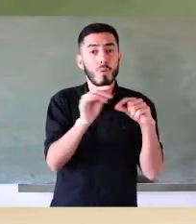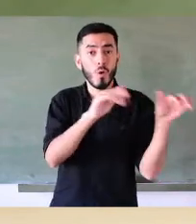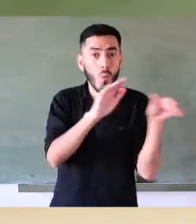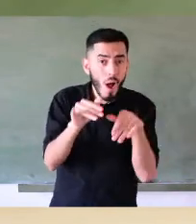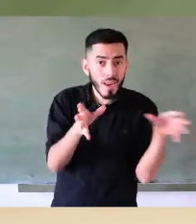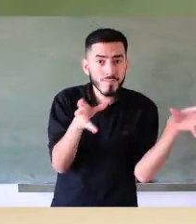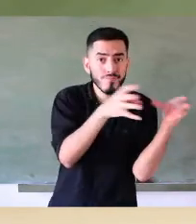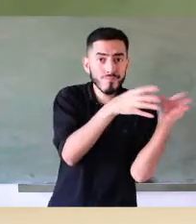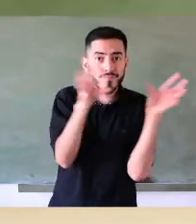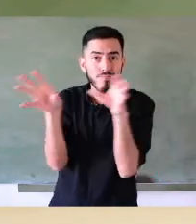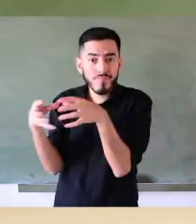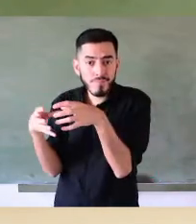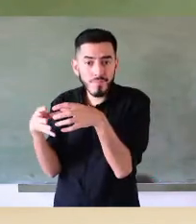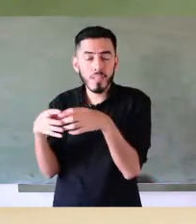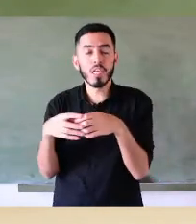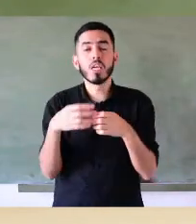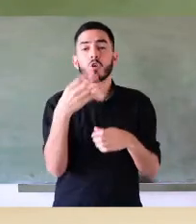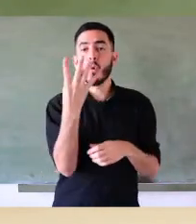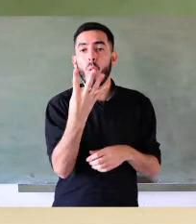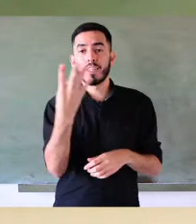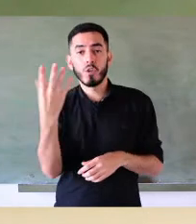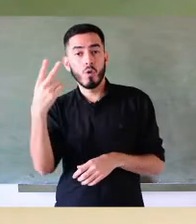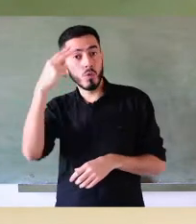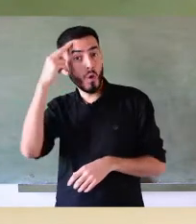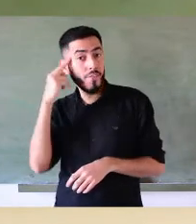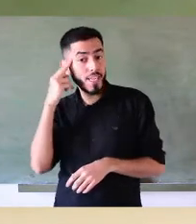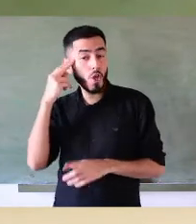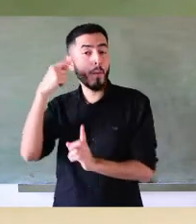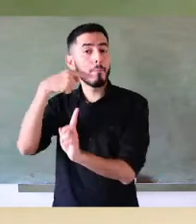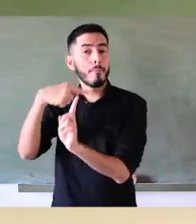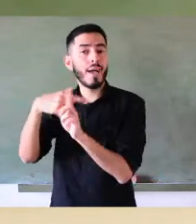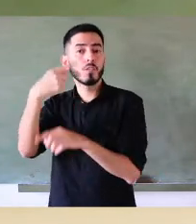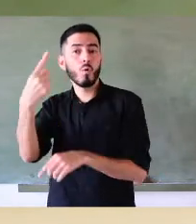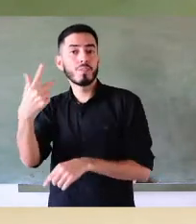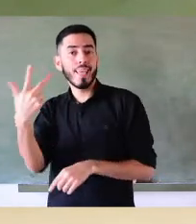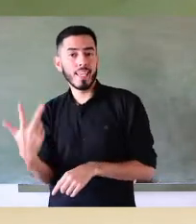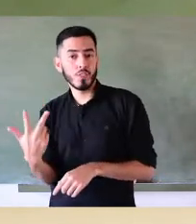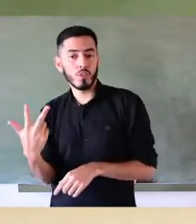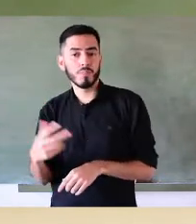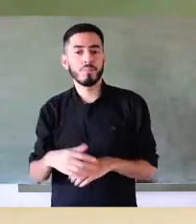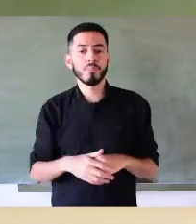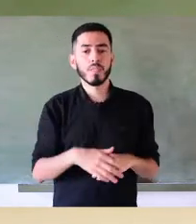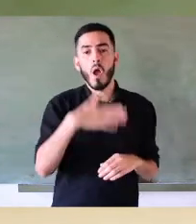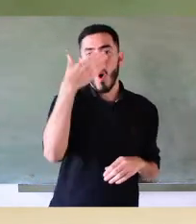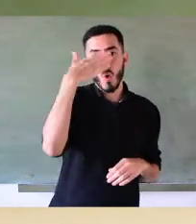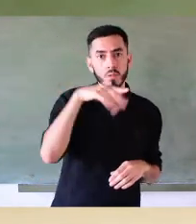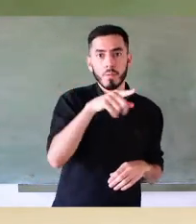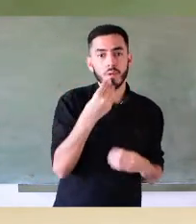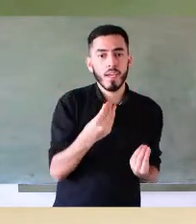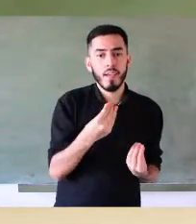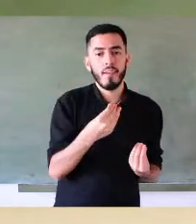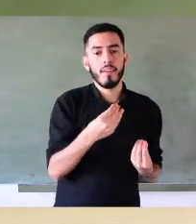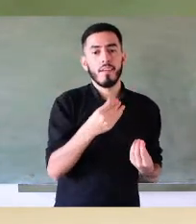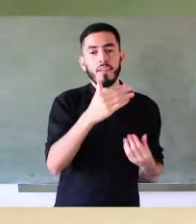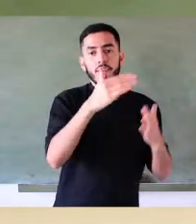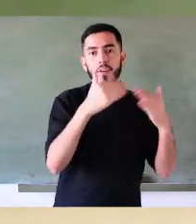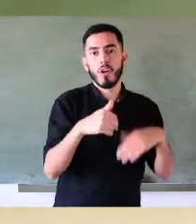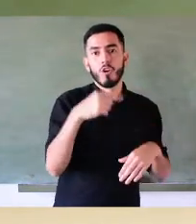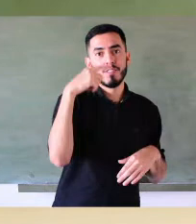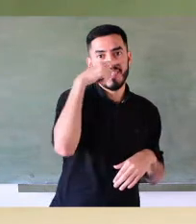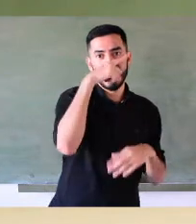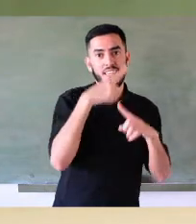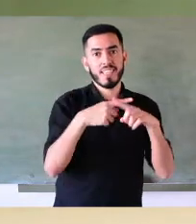semejantes, nos quedaría 4 novenos más 1 tercio. Por último, acá, en el primer miembro, nos